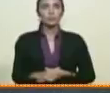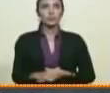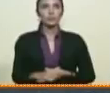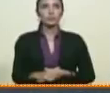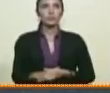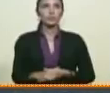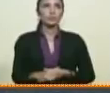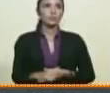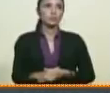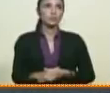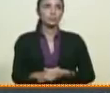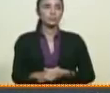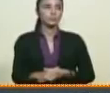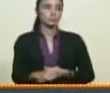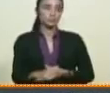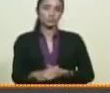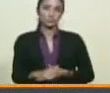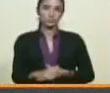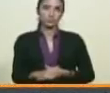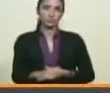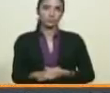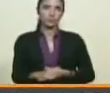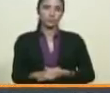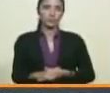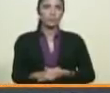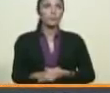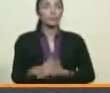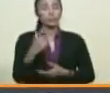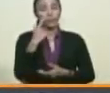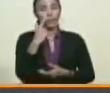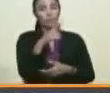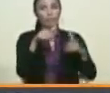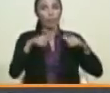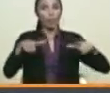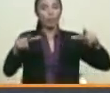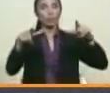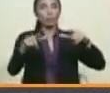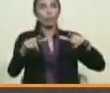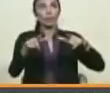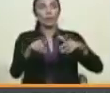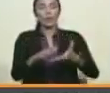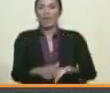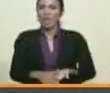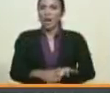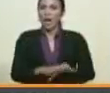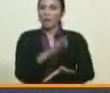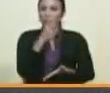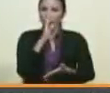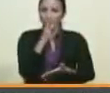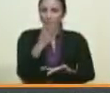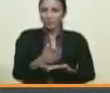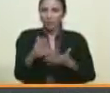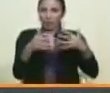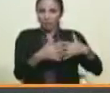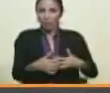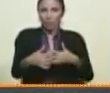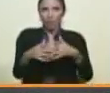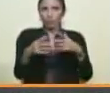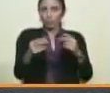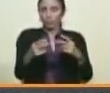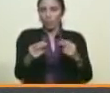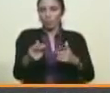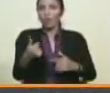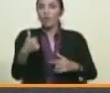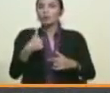anestesiólogo mi comandante obrero este un pabellón que no tiene nada que envidiar en el primer mundo yo soy anestesiólogo